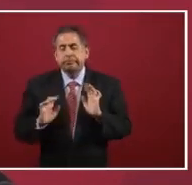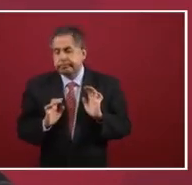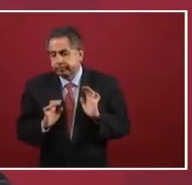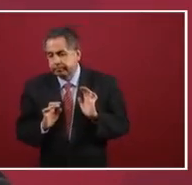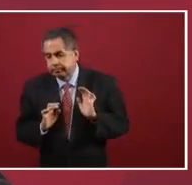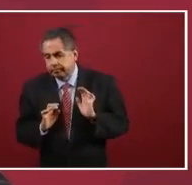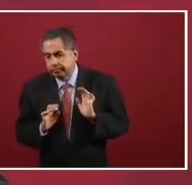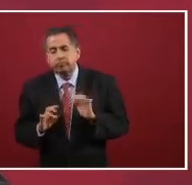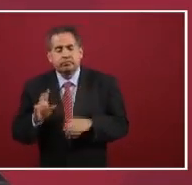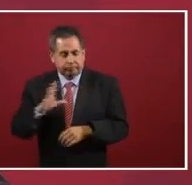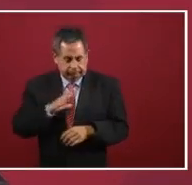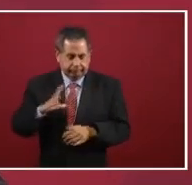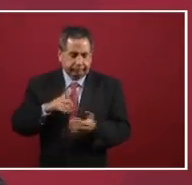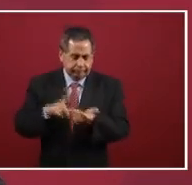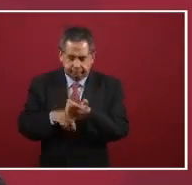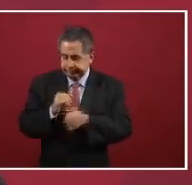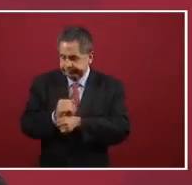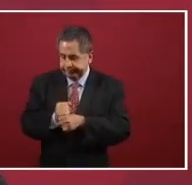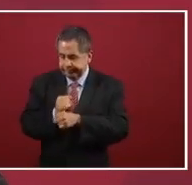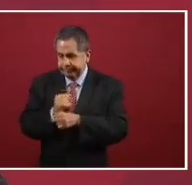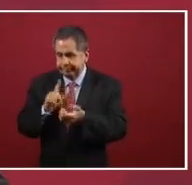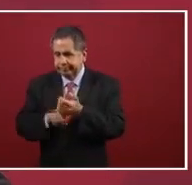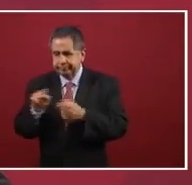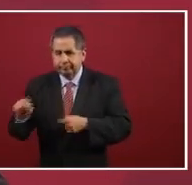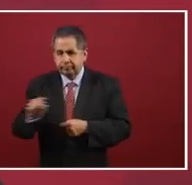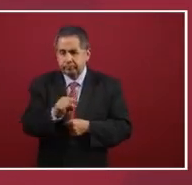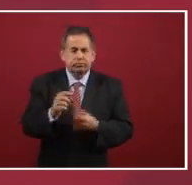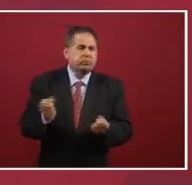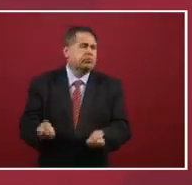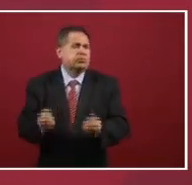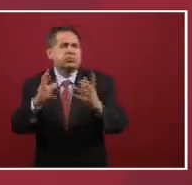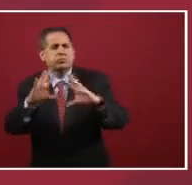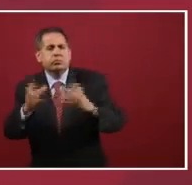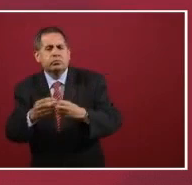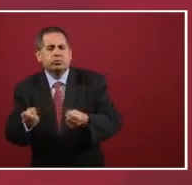pero finalmente sí hay investigaciones. ¿Sabe cuántas? Relativas.